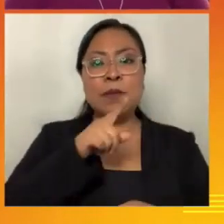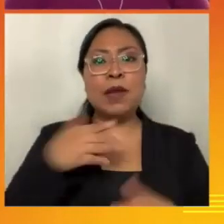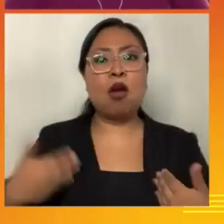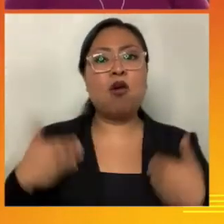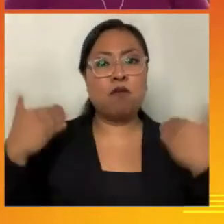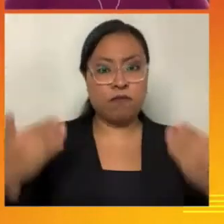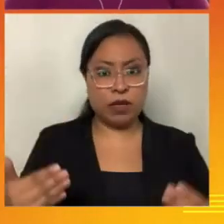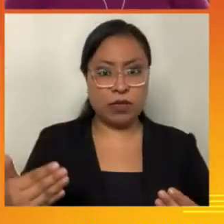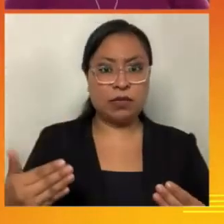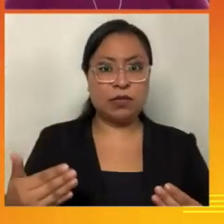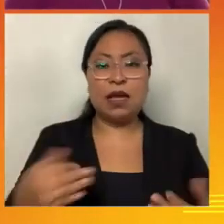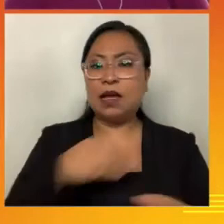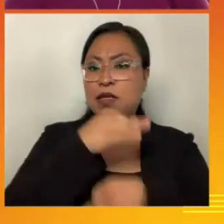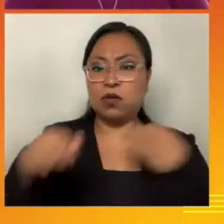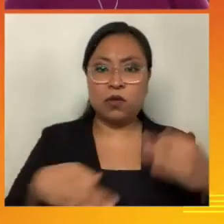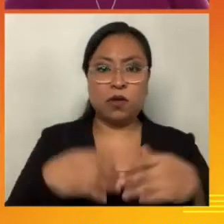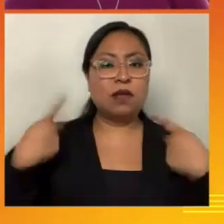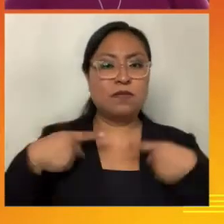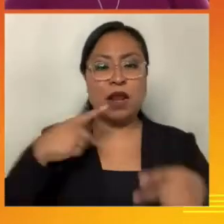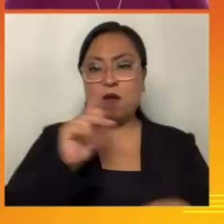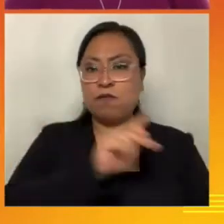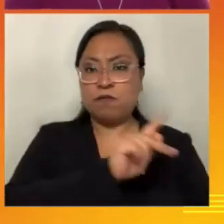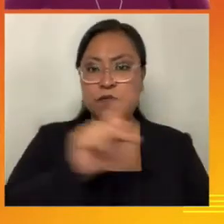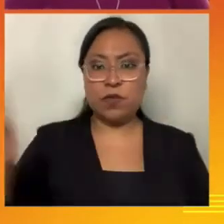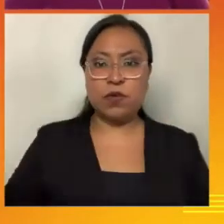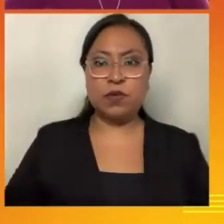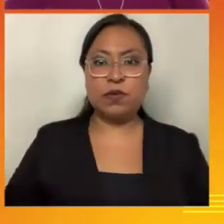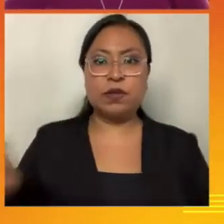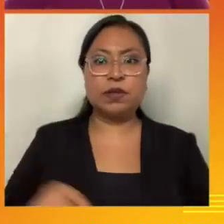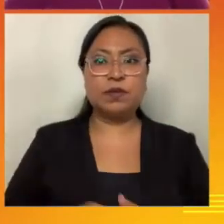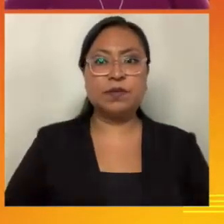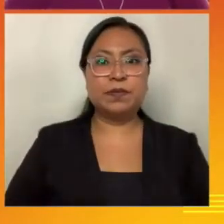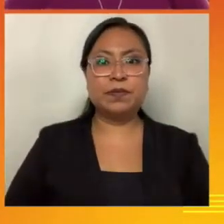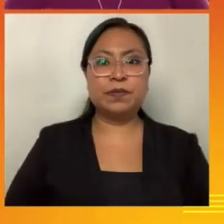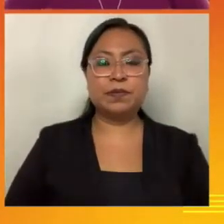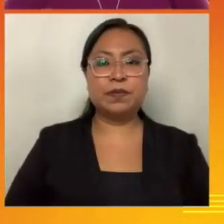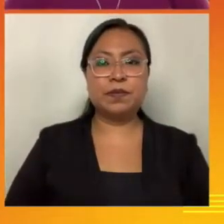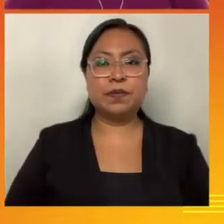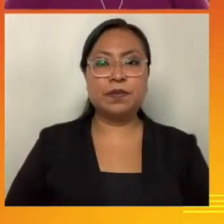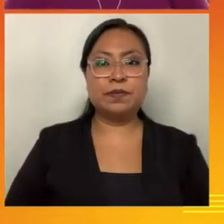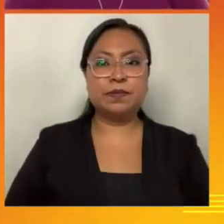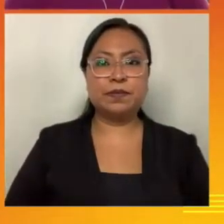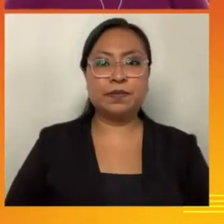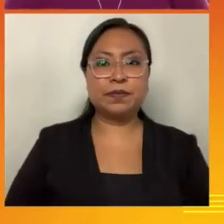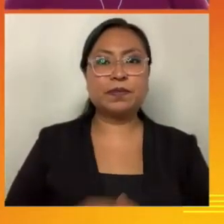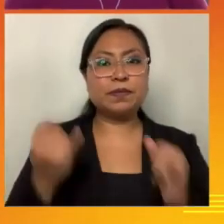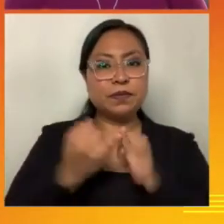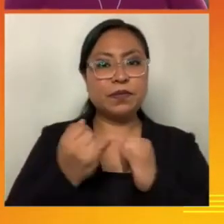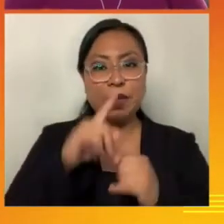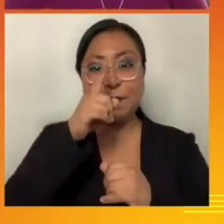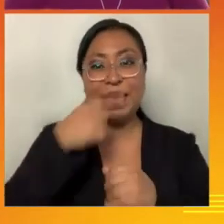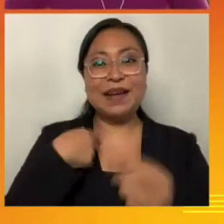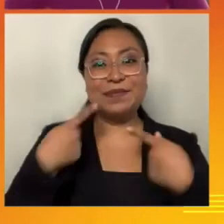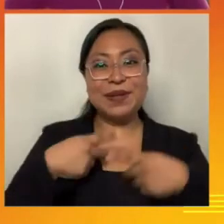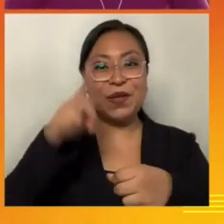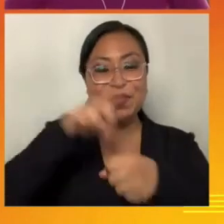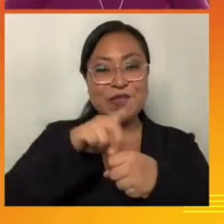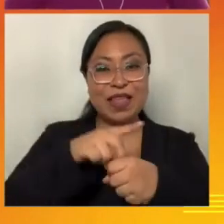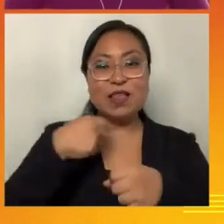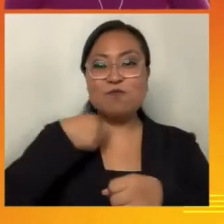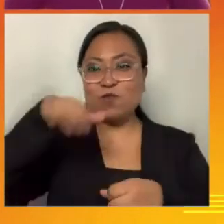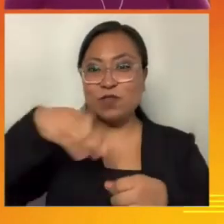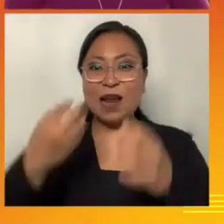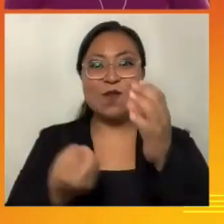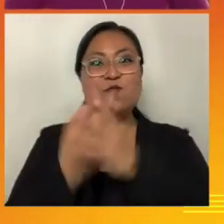en general, a nuestros propios donantes que ya tenemos en la actualidad y para pues buscar nuevos donantes,